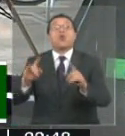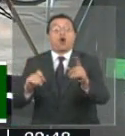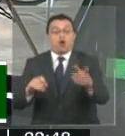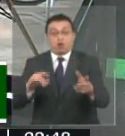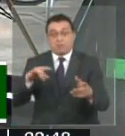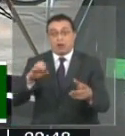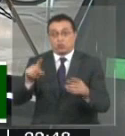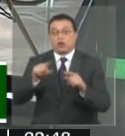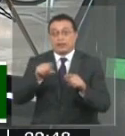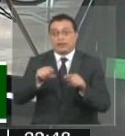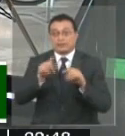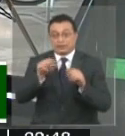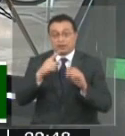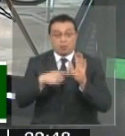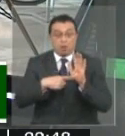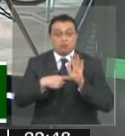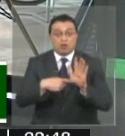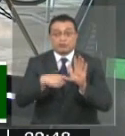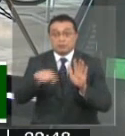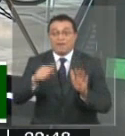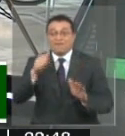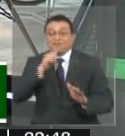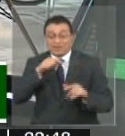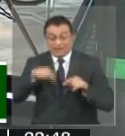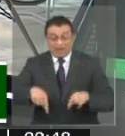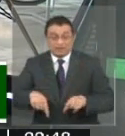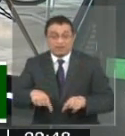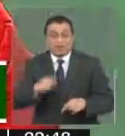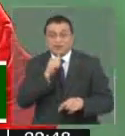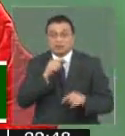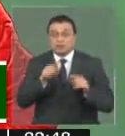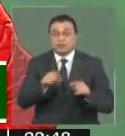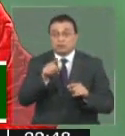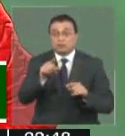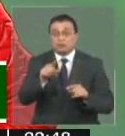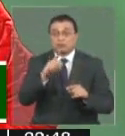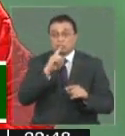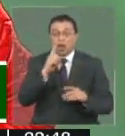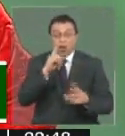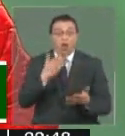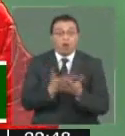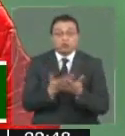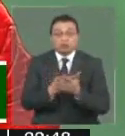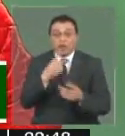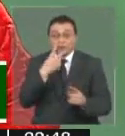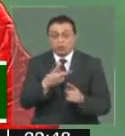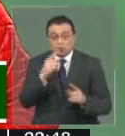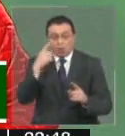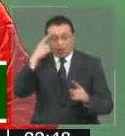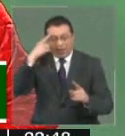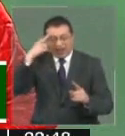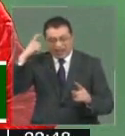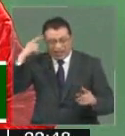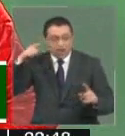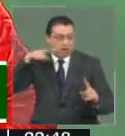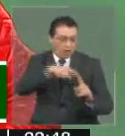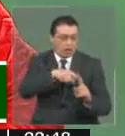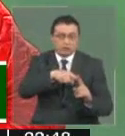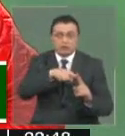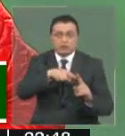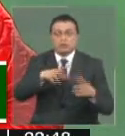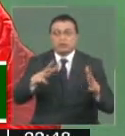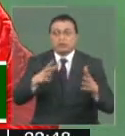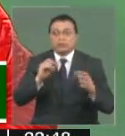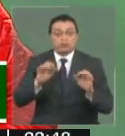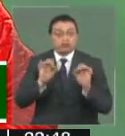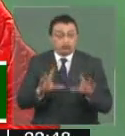Mauro es el reflejo de lo que nos falta acá. Tú diste oportunidad. Y tú creíste en algo. Y fue